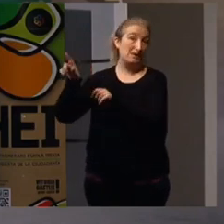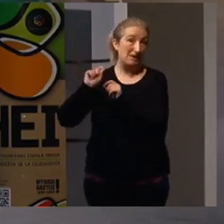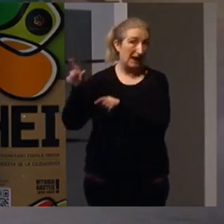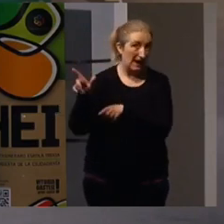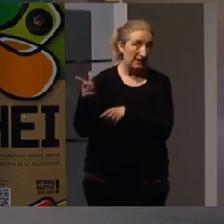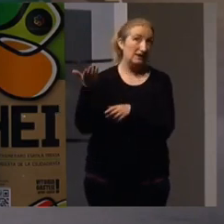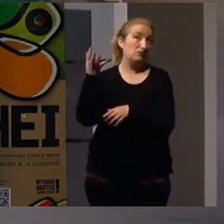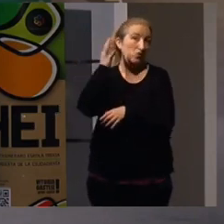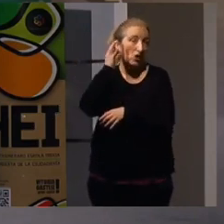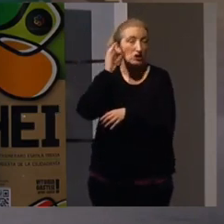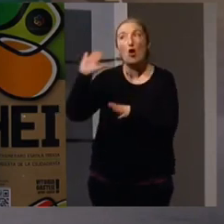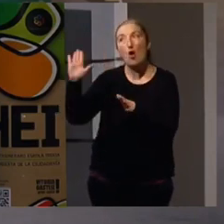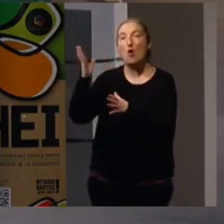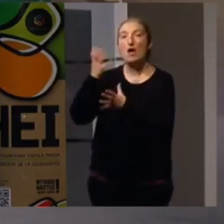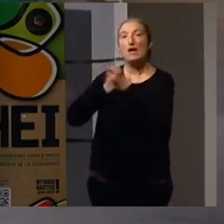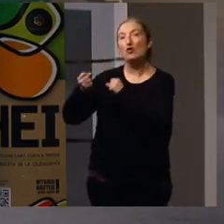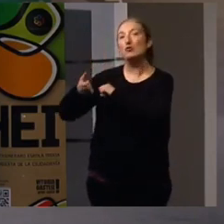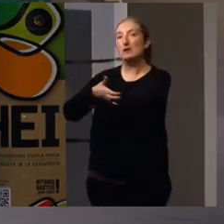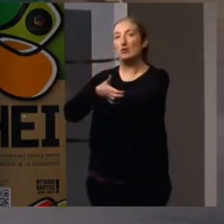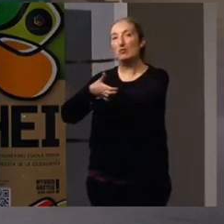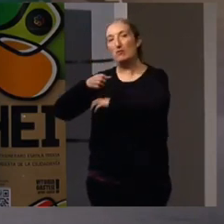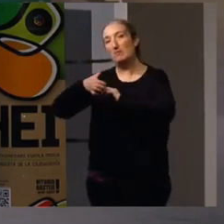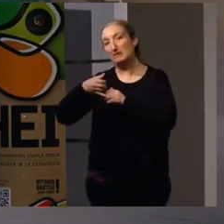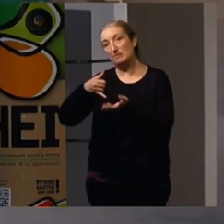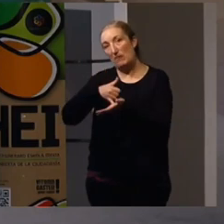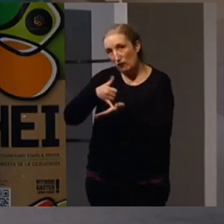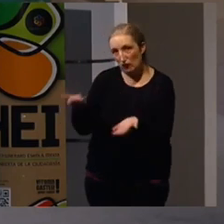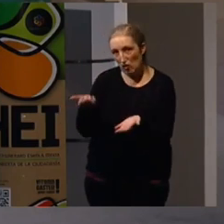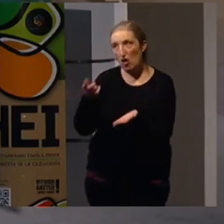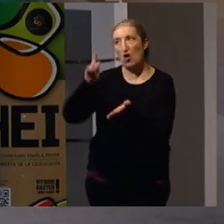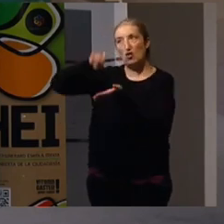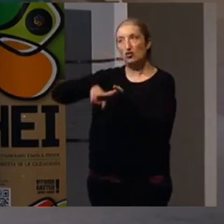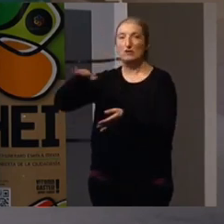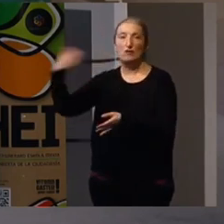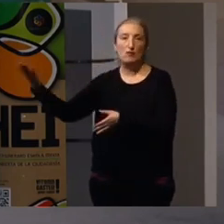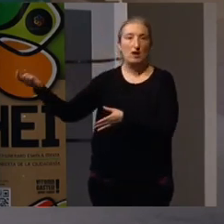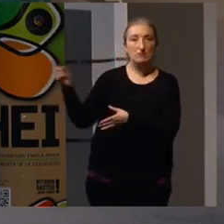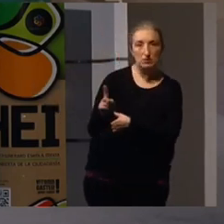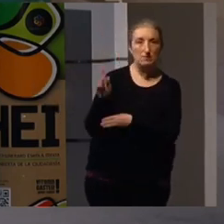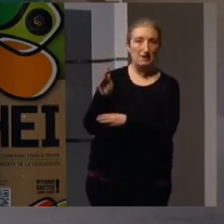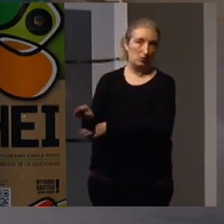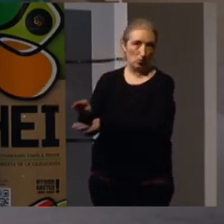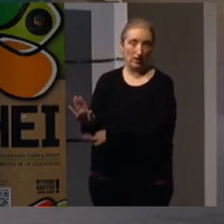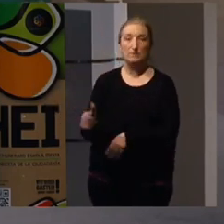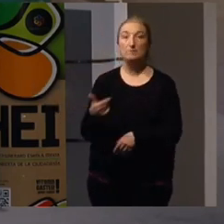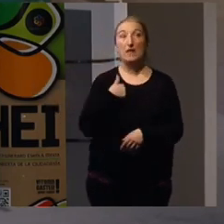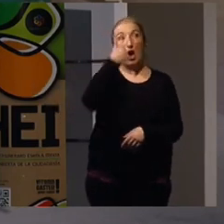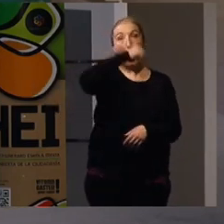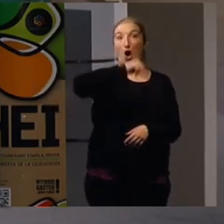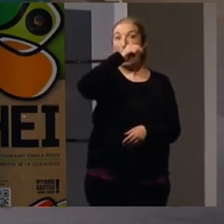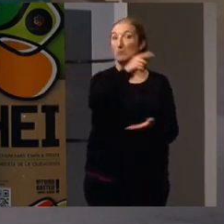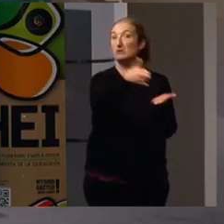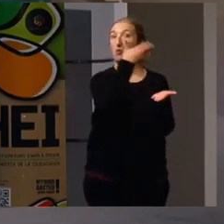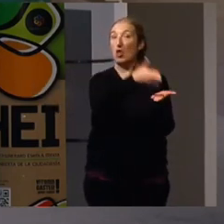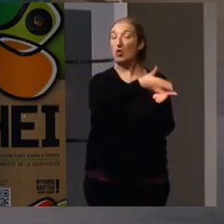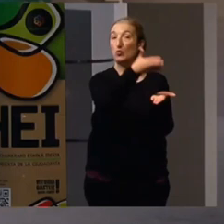personas de estratos socioeconómicos menores. En cualquier caso, lo que ha pasado es que los hombres que se dedicaban al